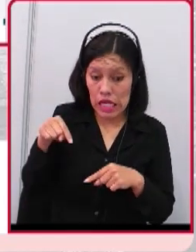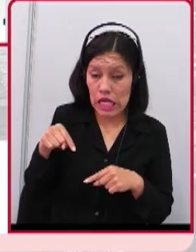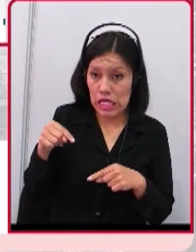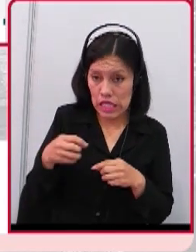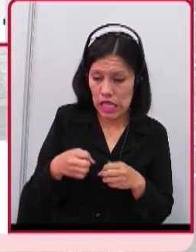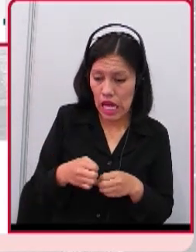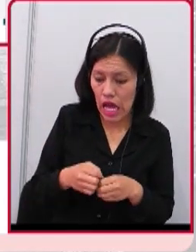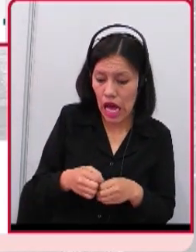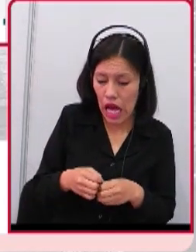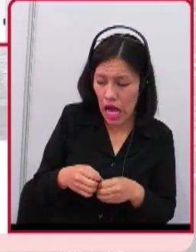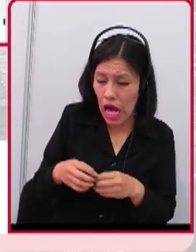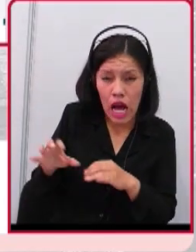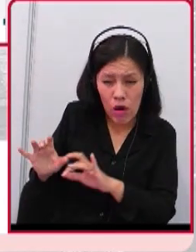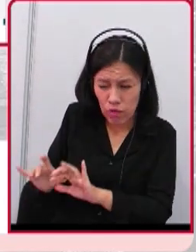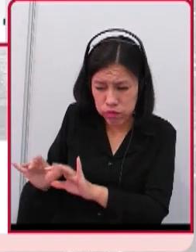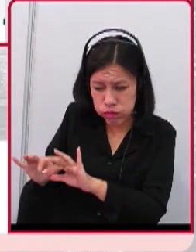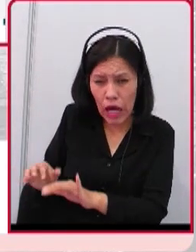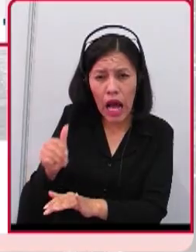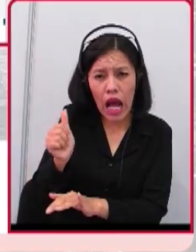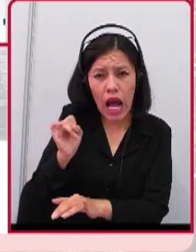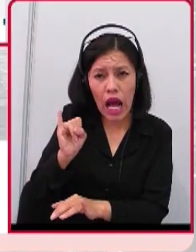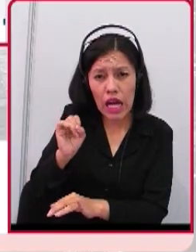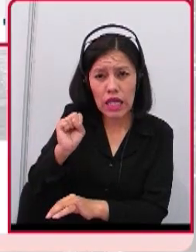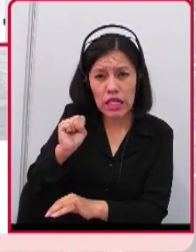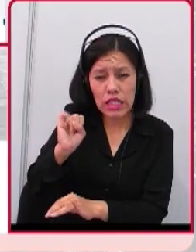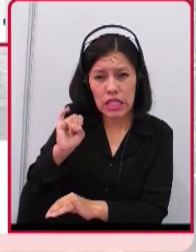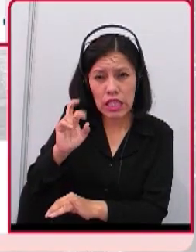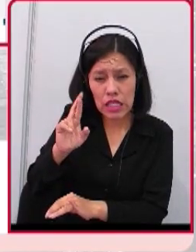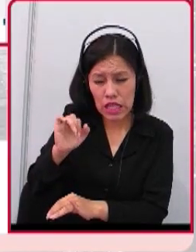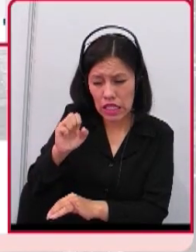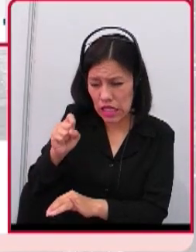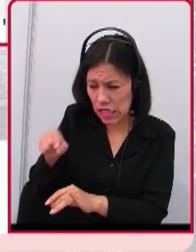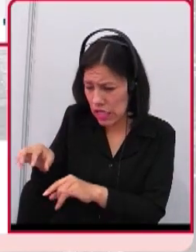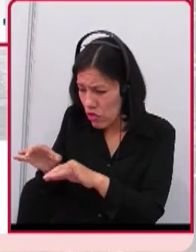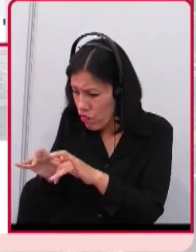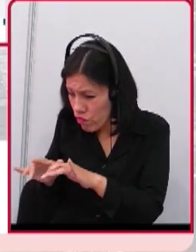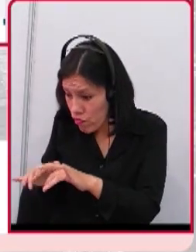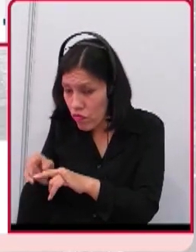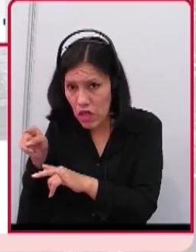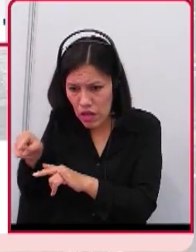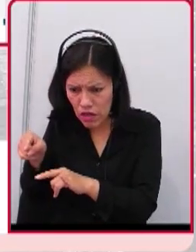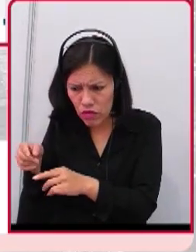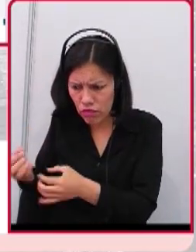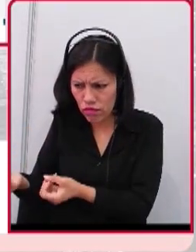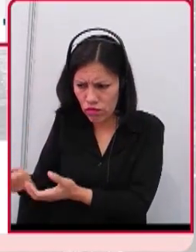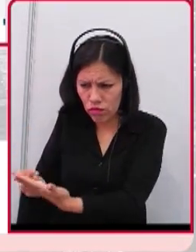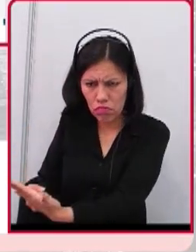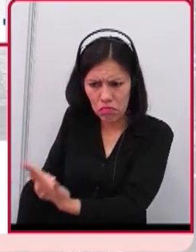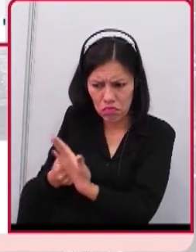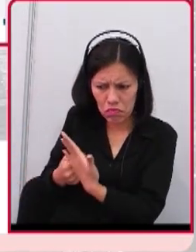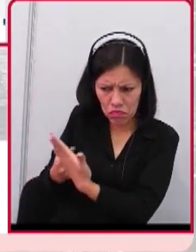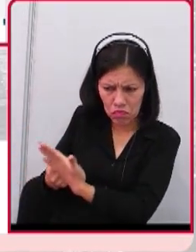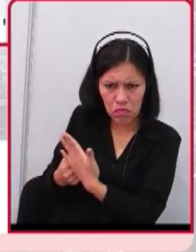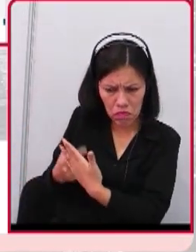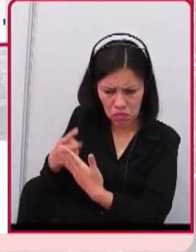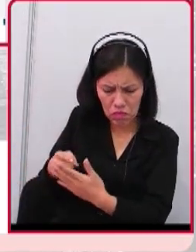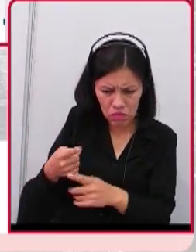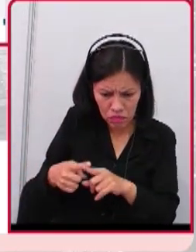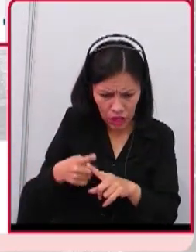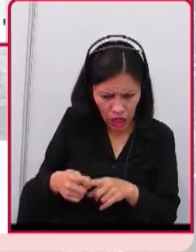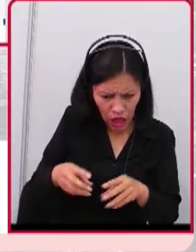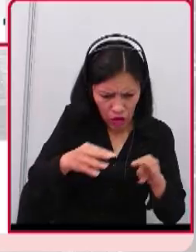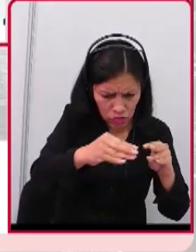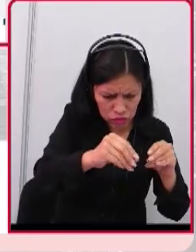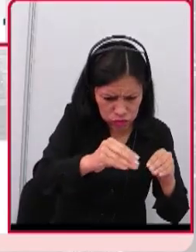está ayudando a discriminar mucho mejor las arcillas, los ensambles de arcillas, y con esto